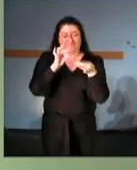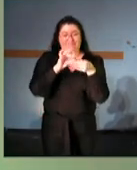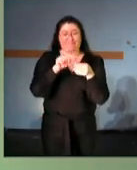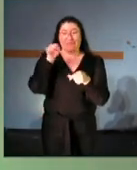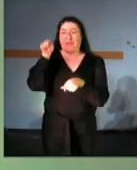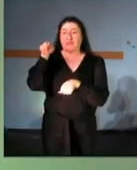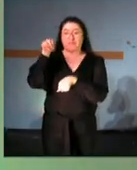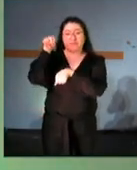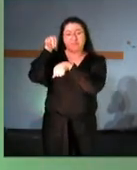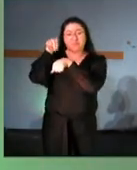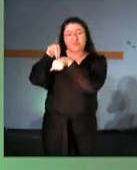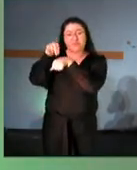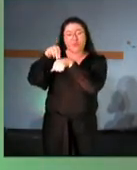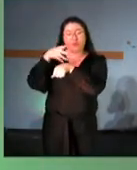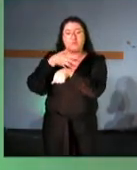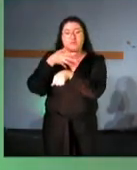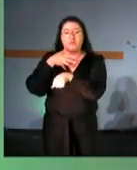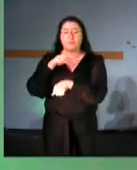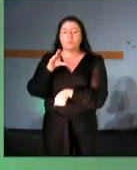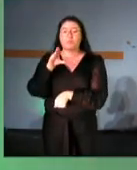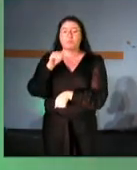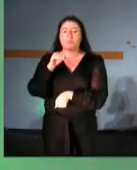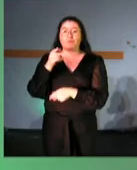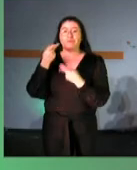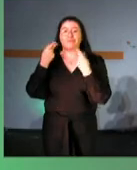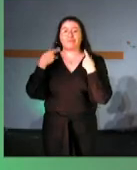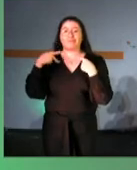hay más de 90 presos políticos.